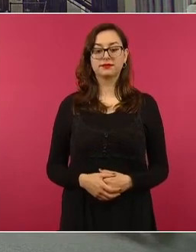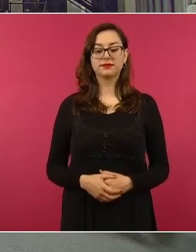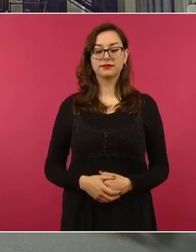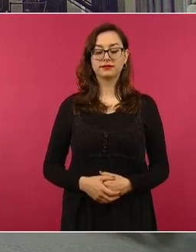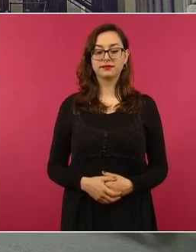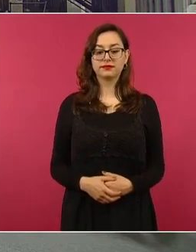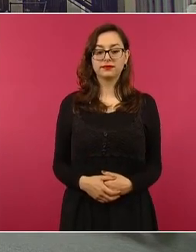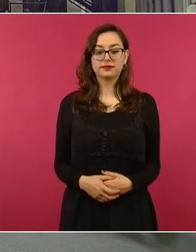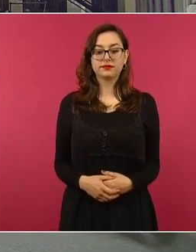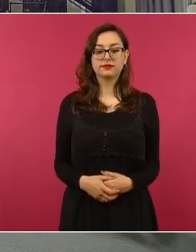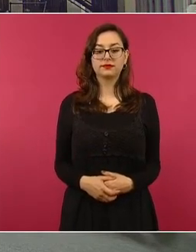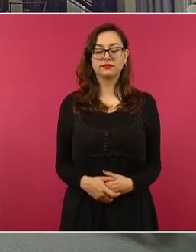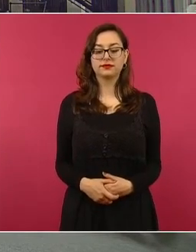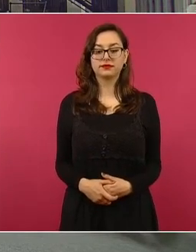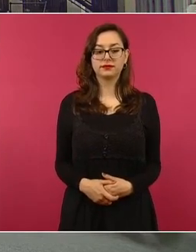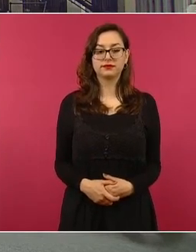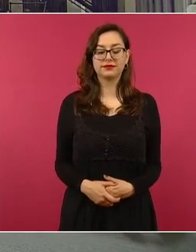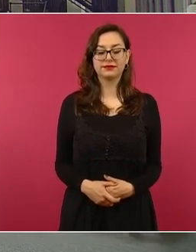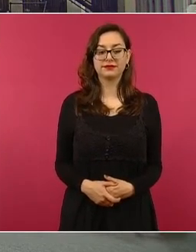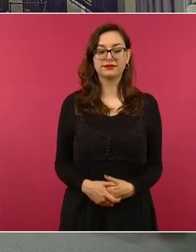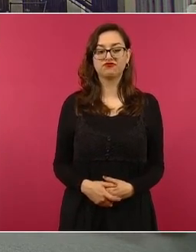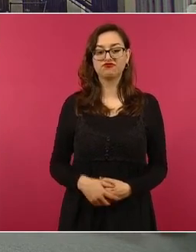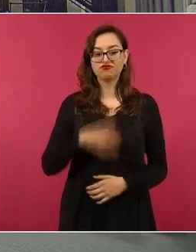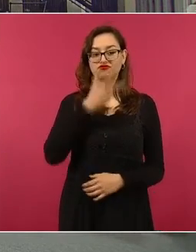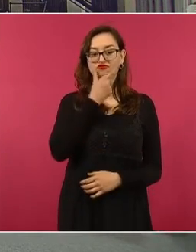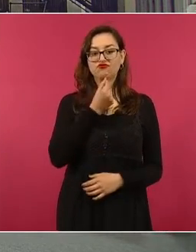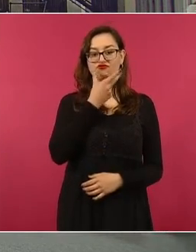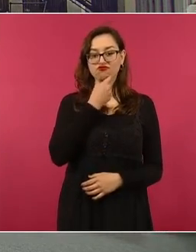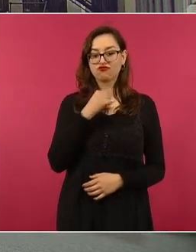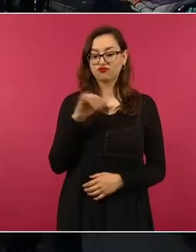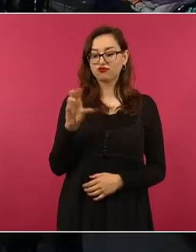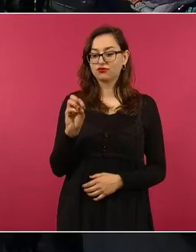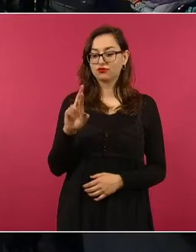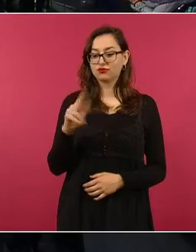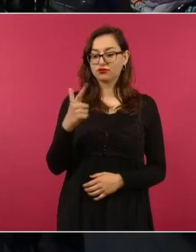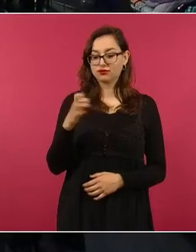Y conocí a Jorge,